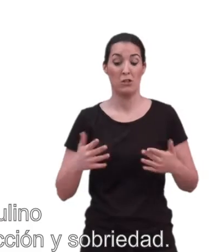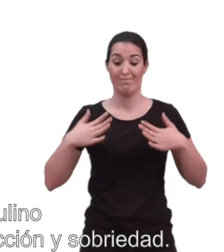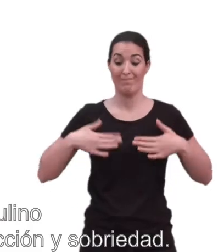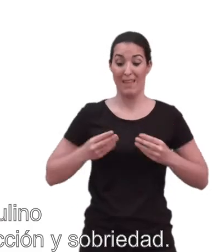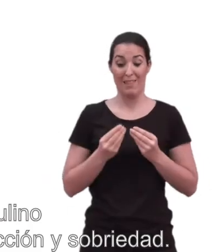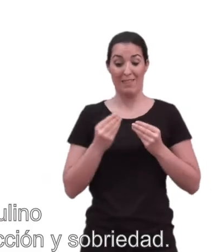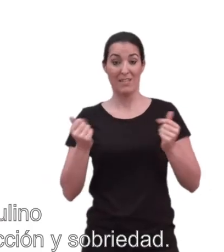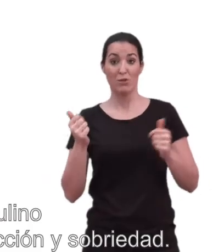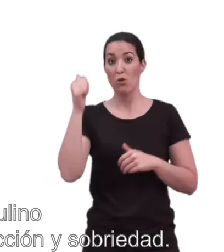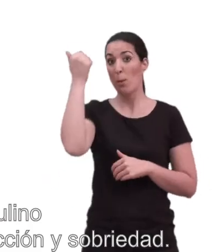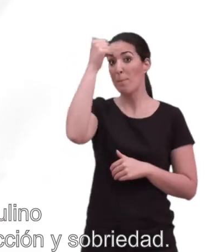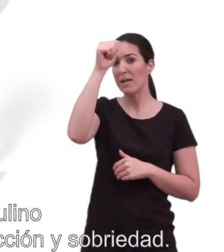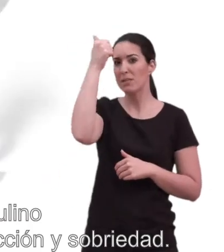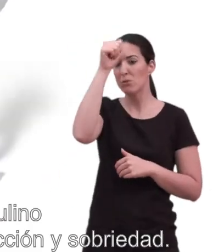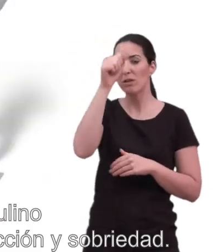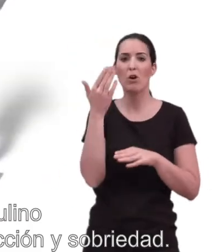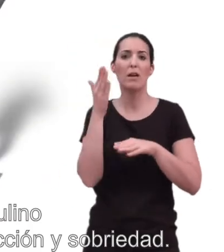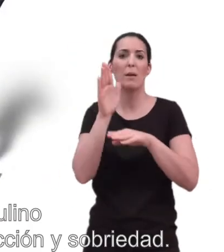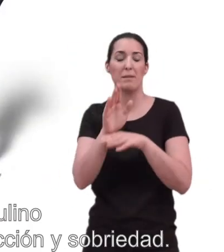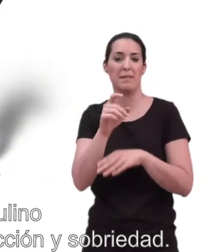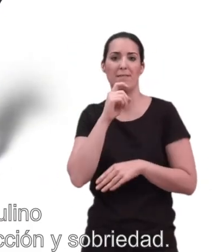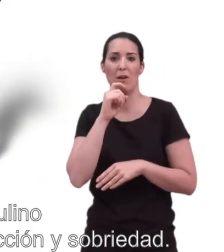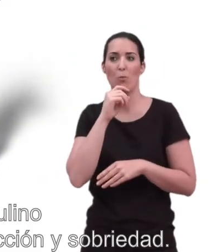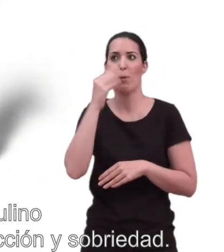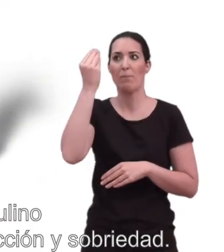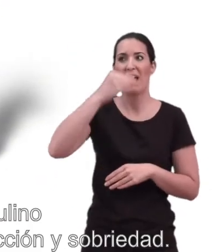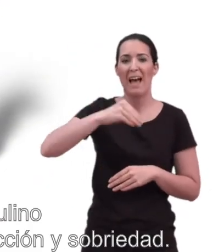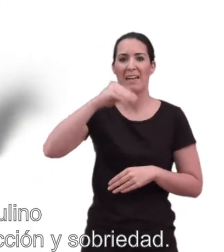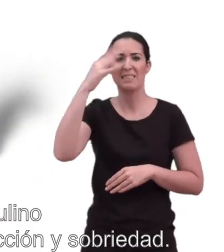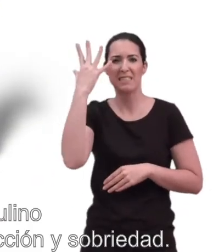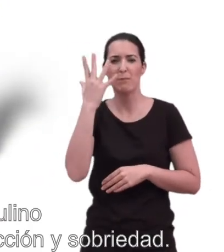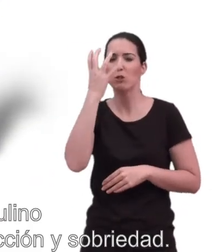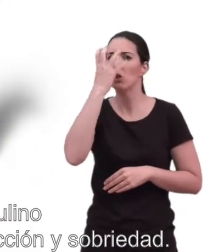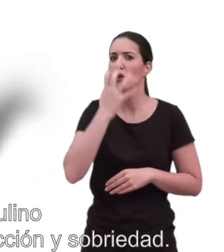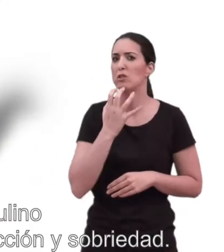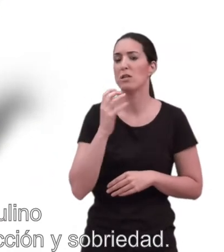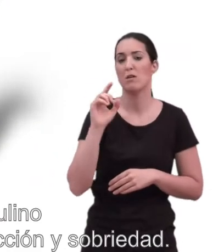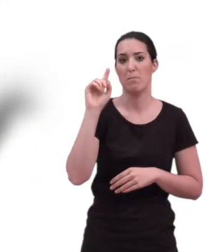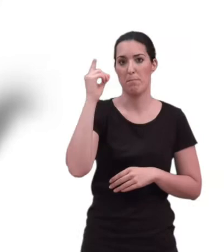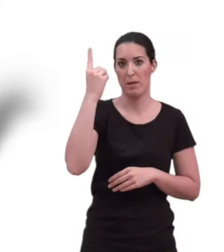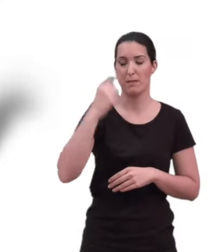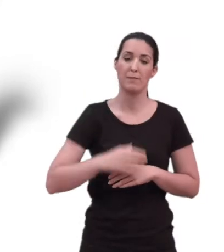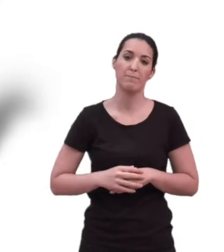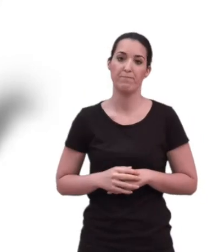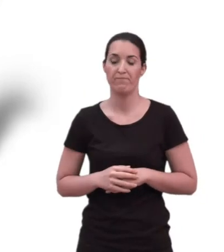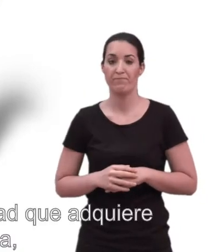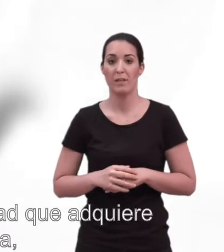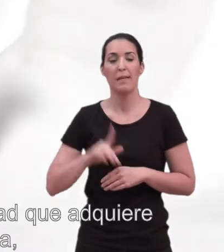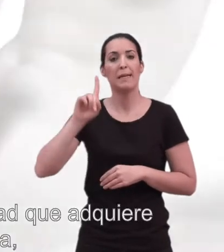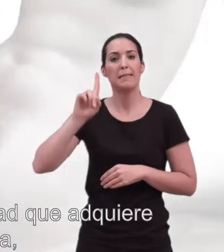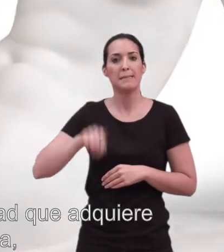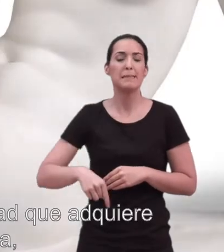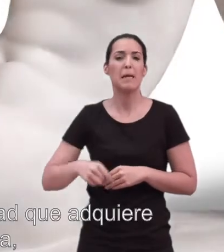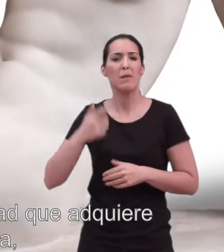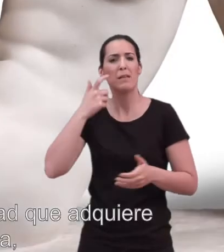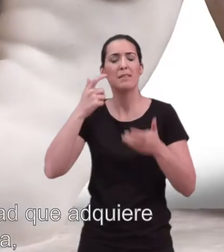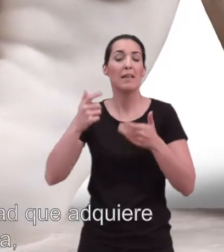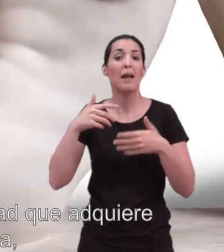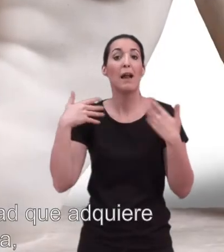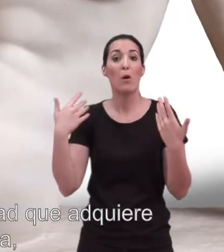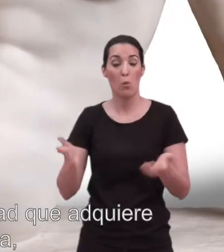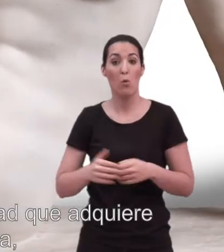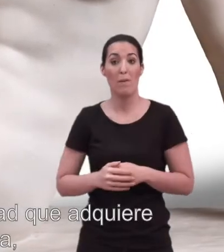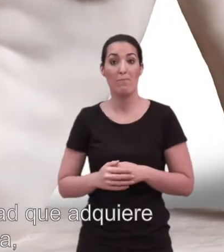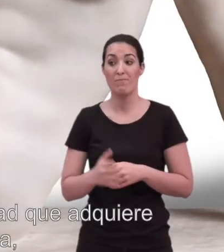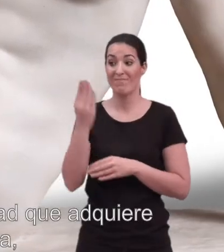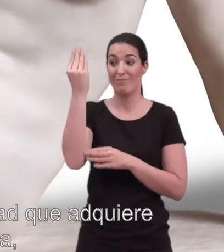desnudo heroico masculino se presenta con un mayor grado de abstracción y sobriedad. Cabe destacar también la